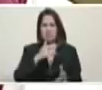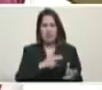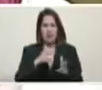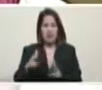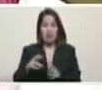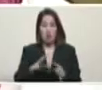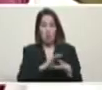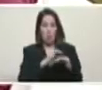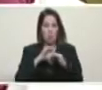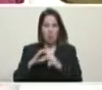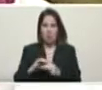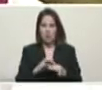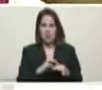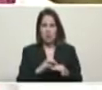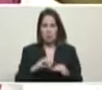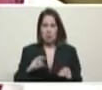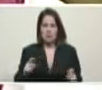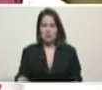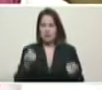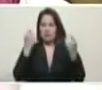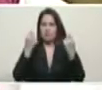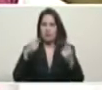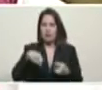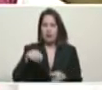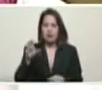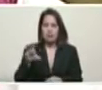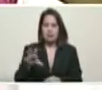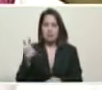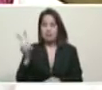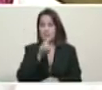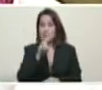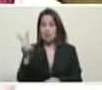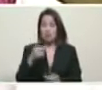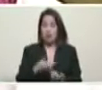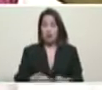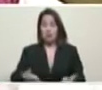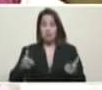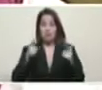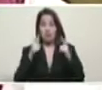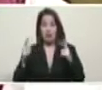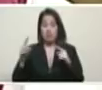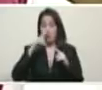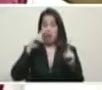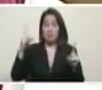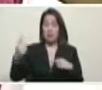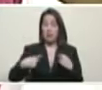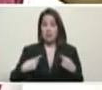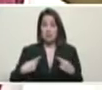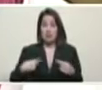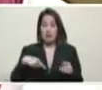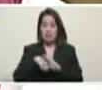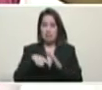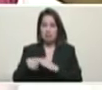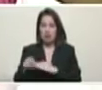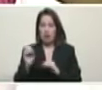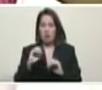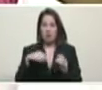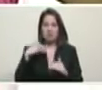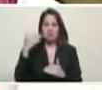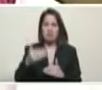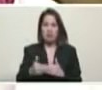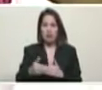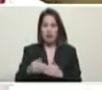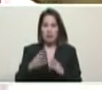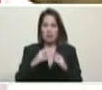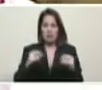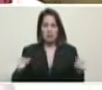unida para sacar del territorio y librar de toda amenaza interna o externa a nuestro territorio, mi